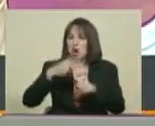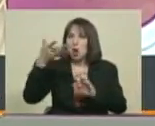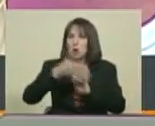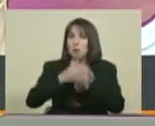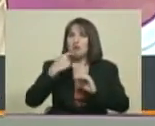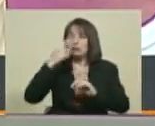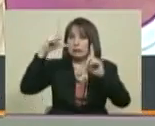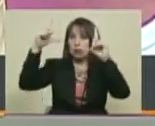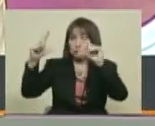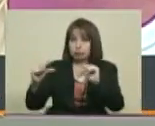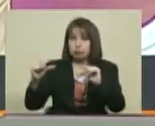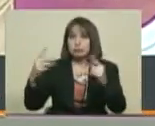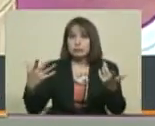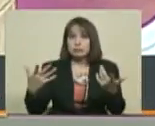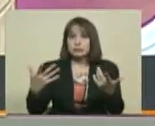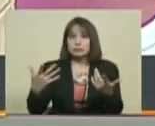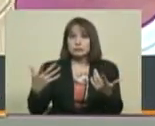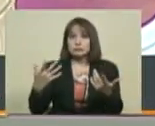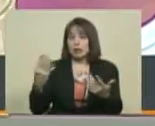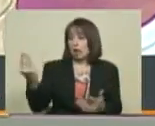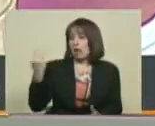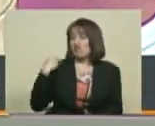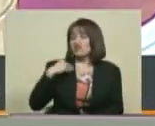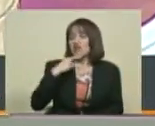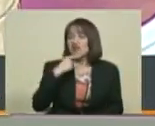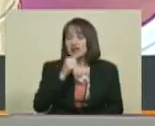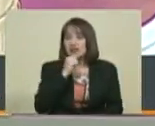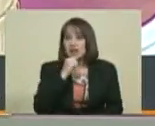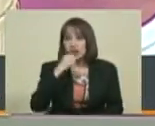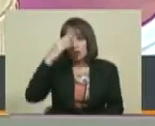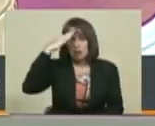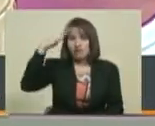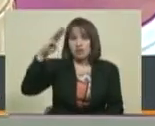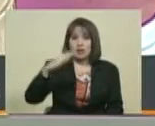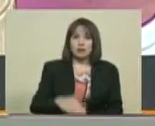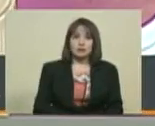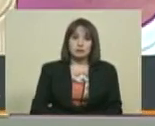del llamado fracking, llaman así, ¿verdad? El fracking.